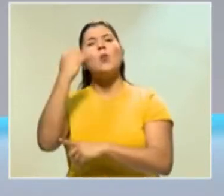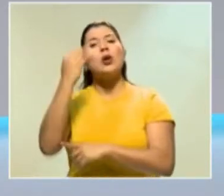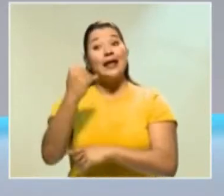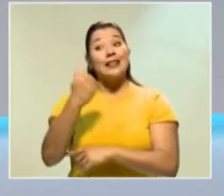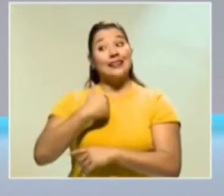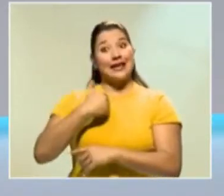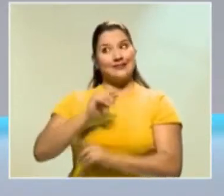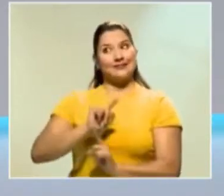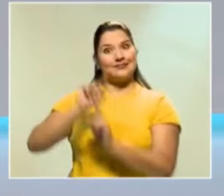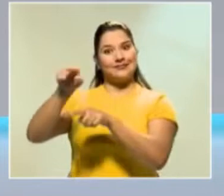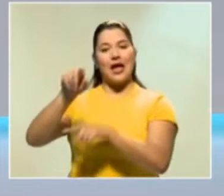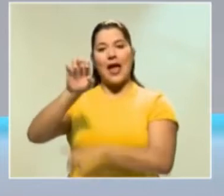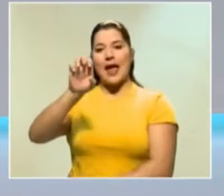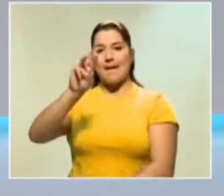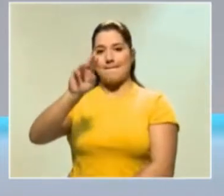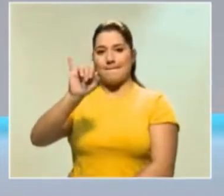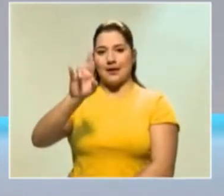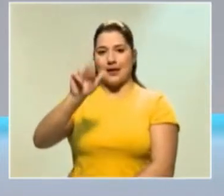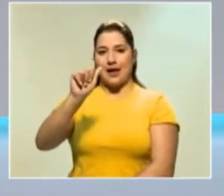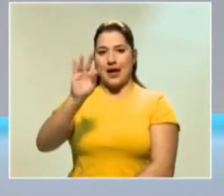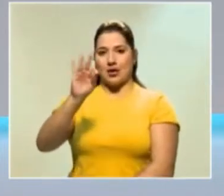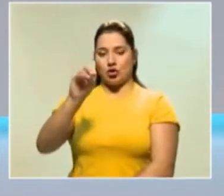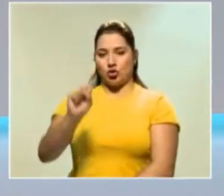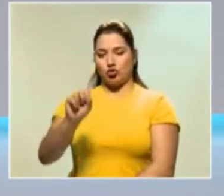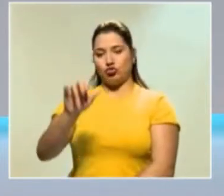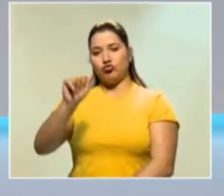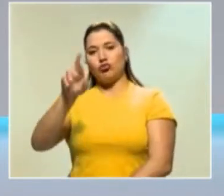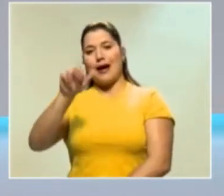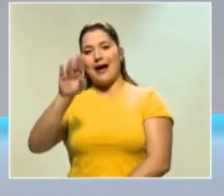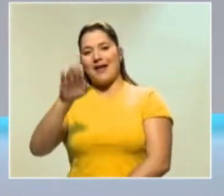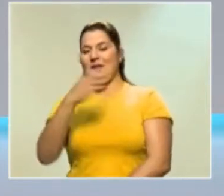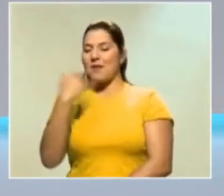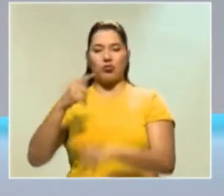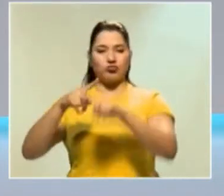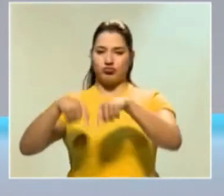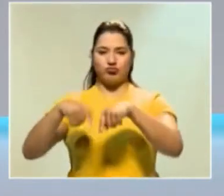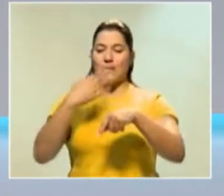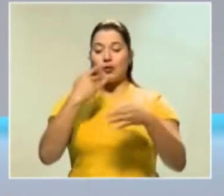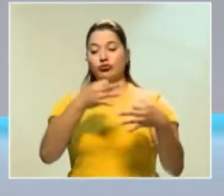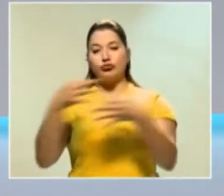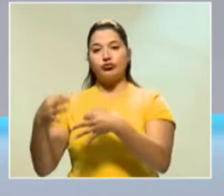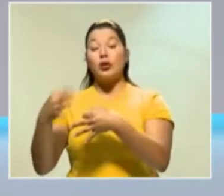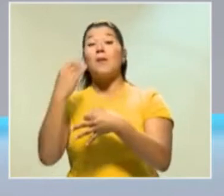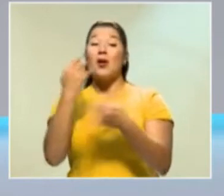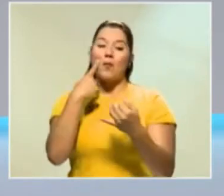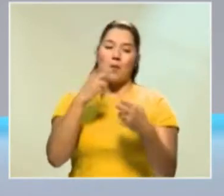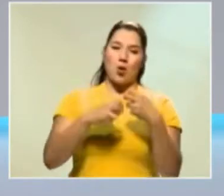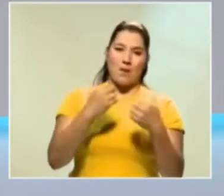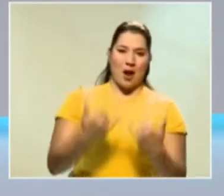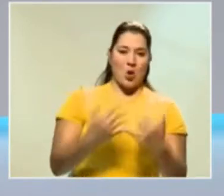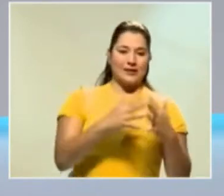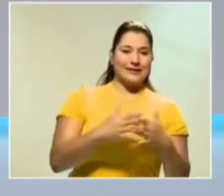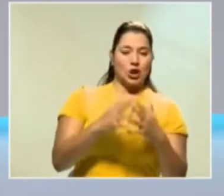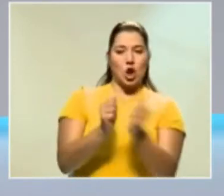vive en el Medio Oriente. Aún se desconoce para cuándo se podría reprogramar, pero el príncipe heredero y el presidente Carlos